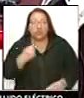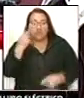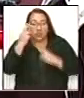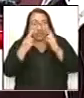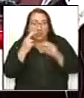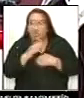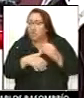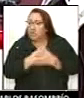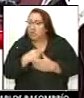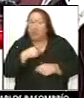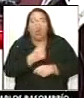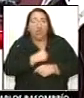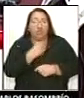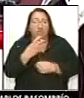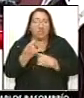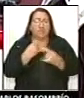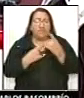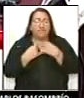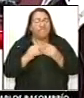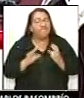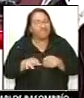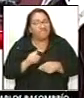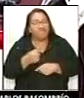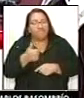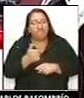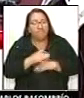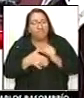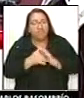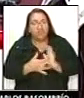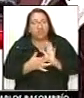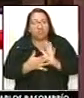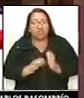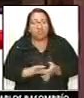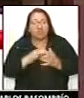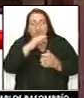una, como una autocrítica, es ese principio de la especialidad.